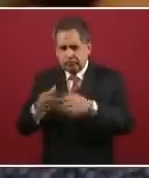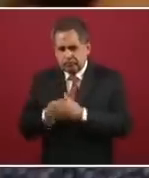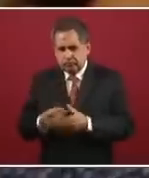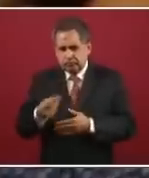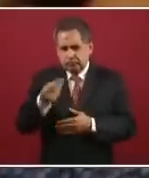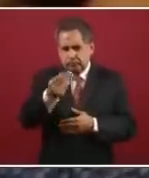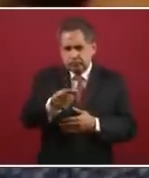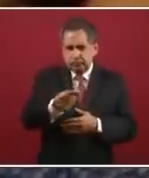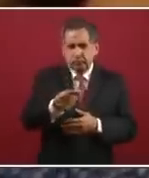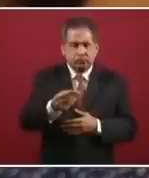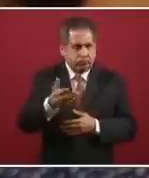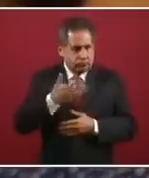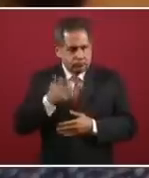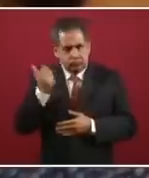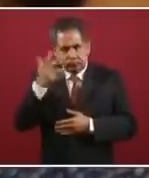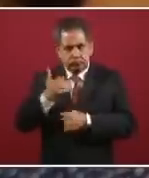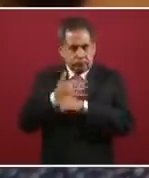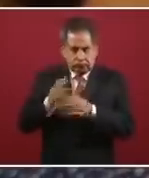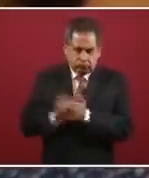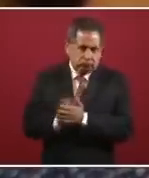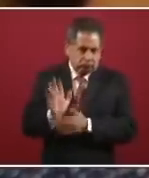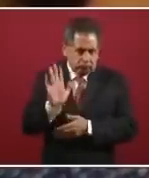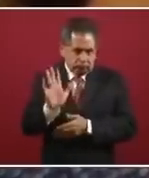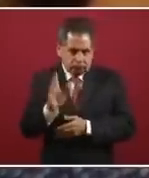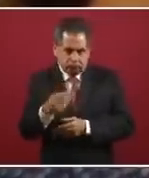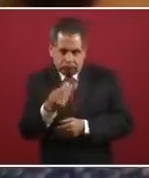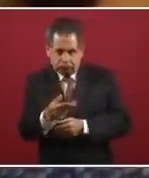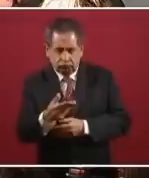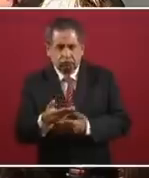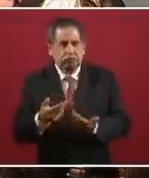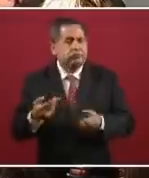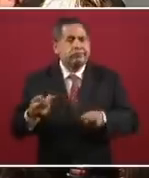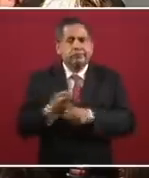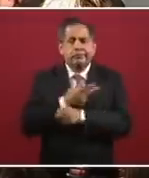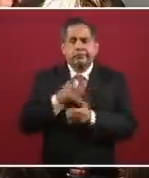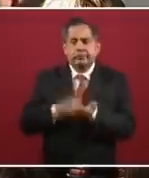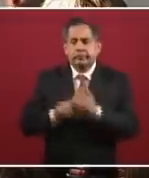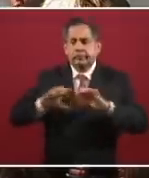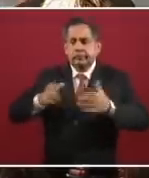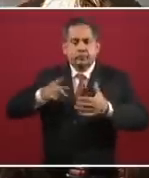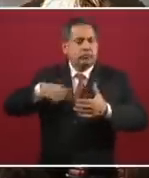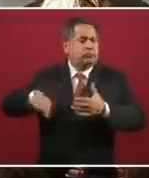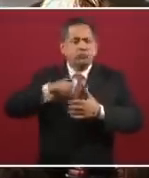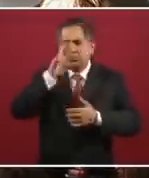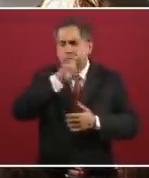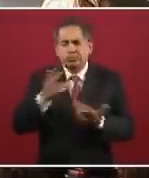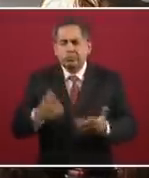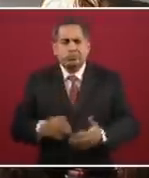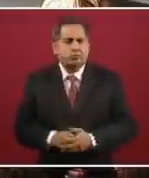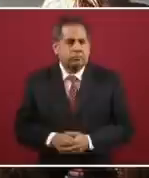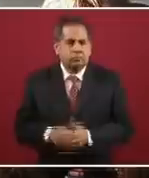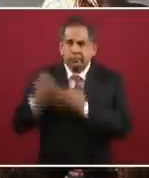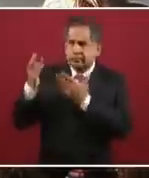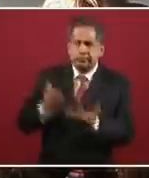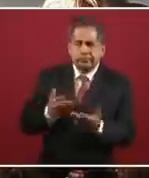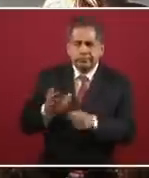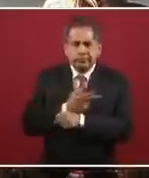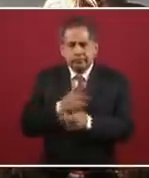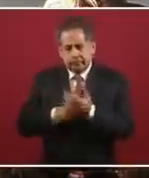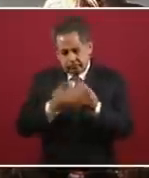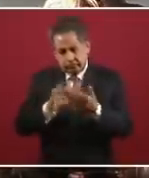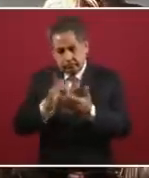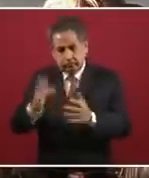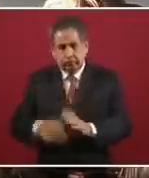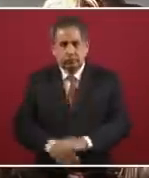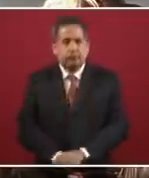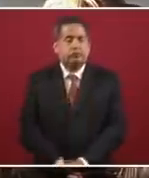como usted dice, si tenemos la información. ¿Y qué está pasando con estas comunidades rusas que están llegando? Canciller, muchas